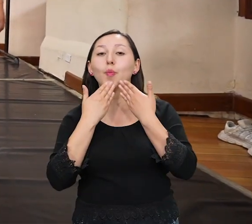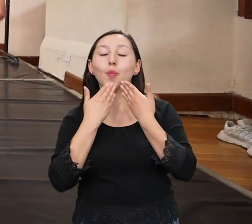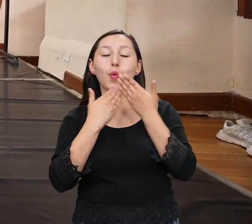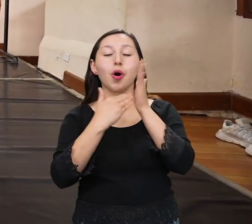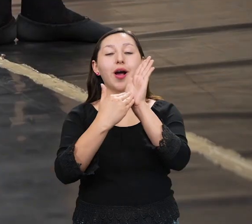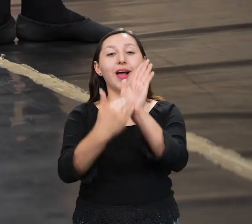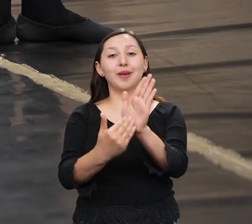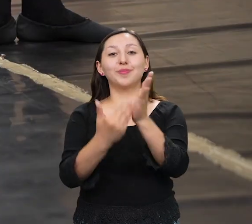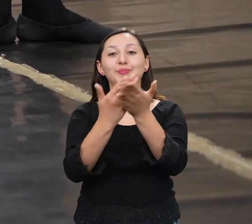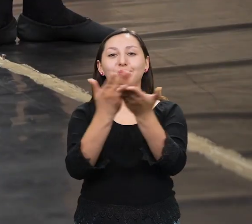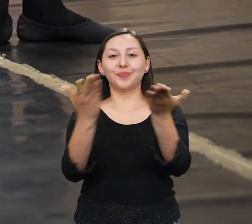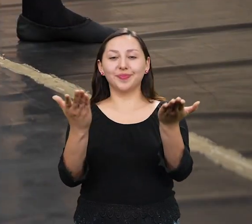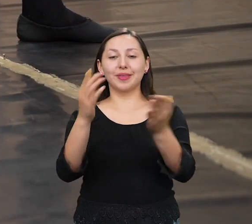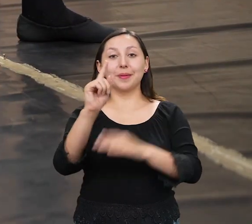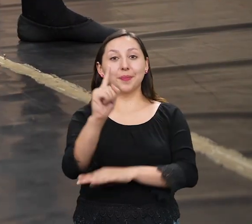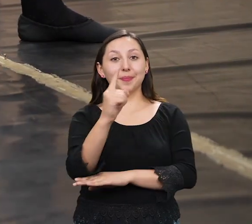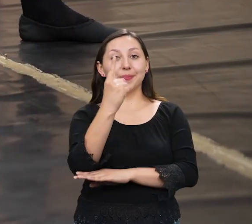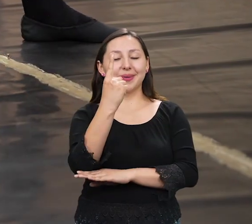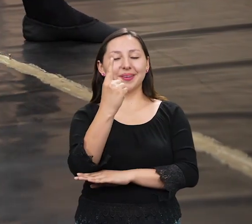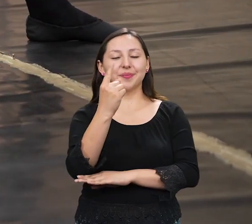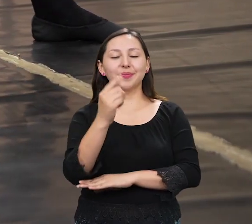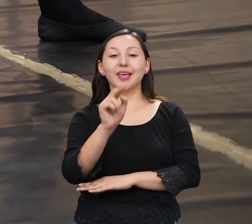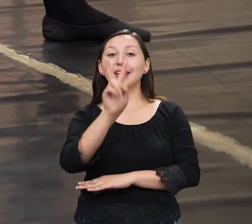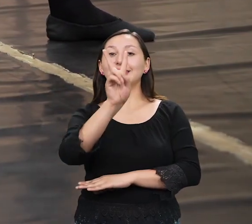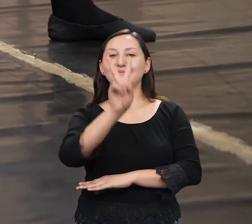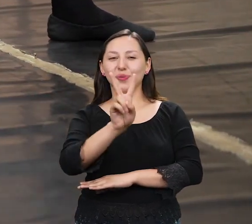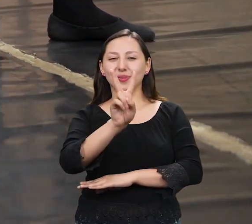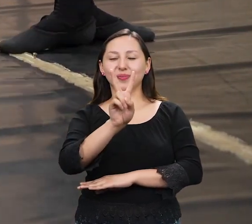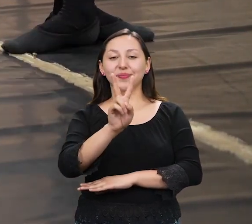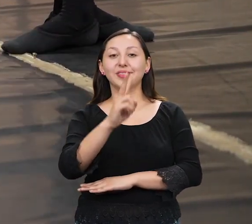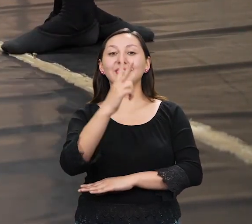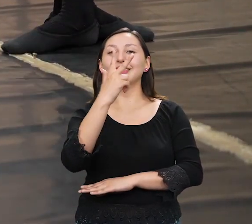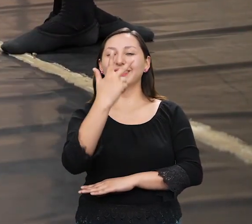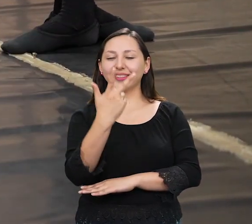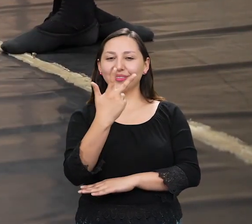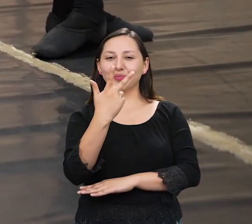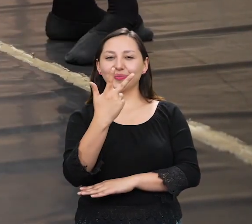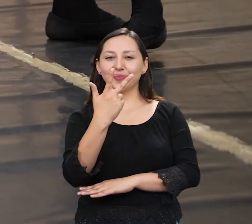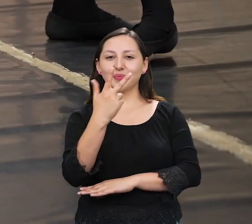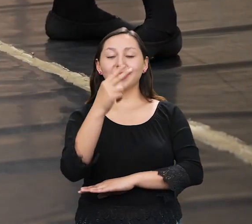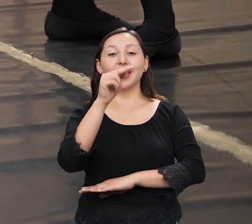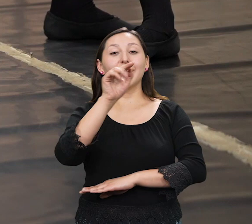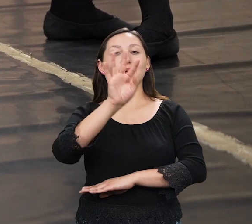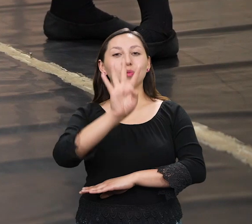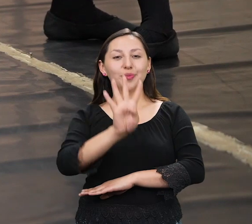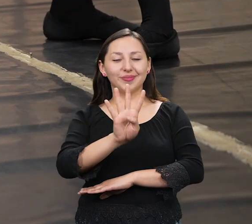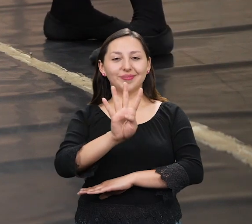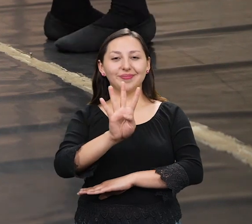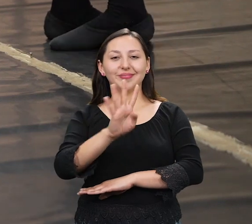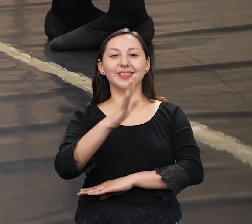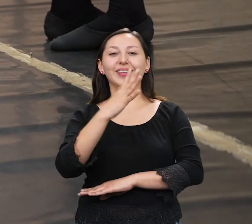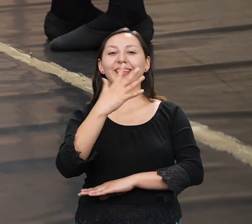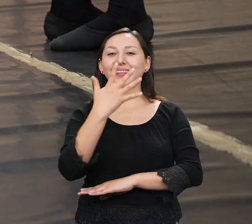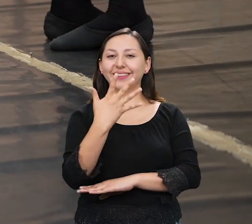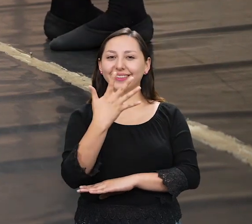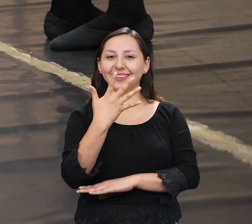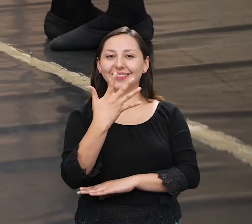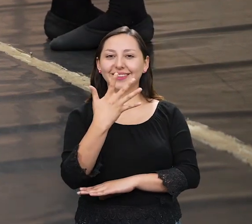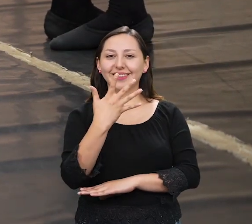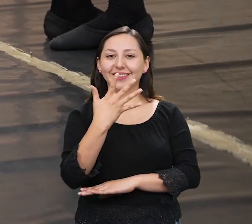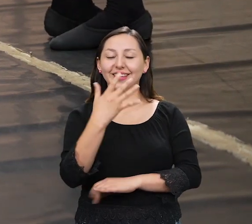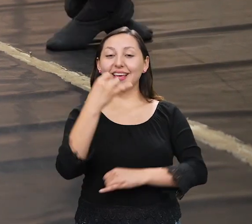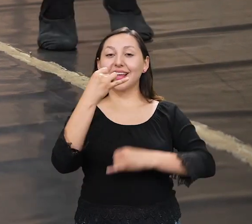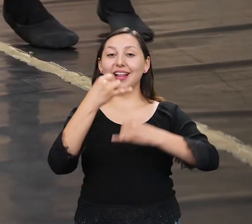por ejemplo, la primera, la segunda, la tercera, la cuarta, la quinta y la